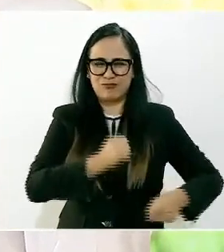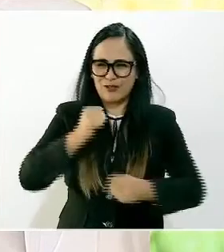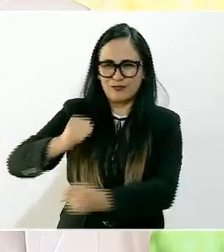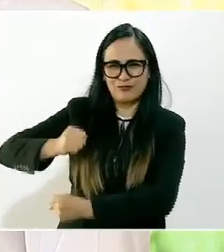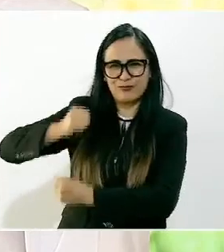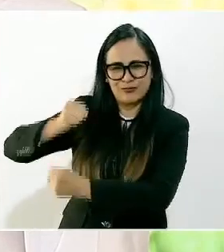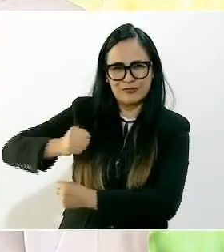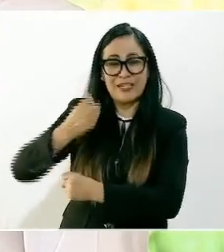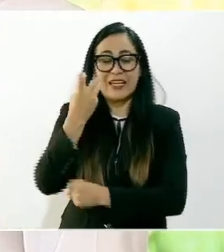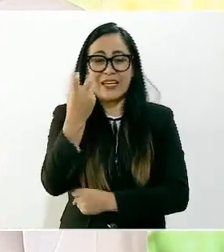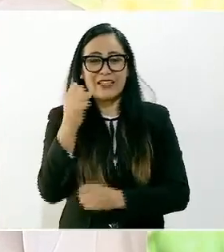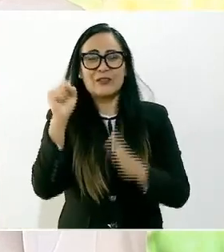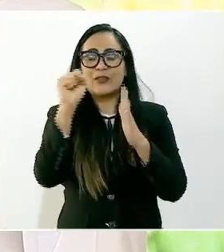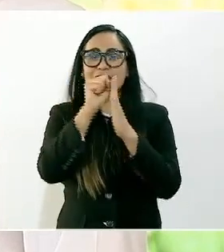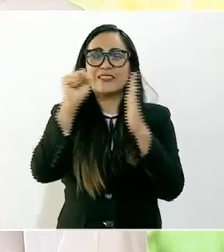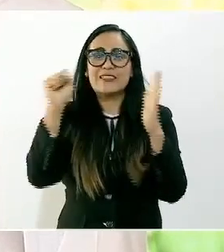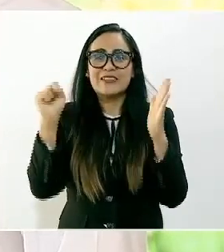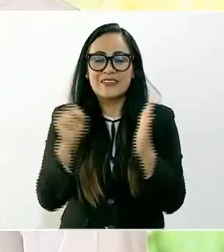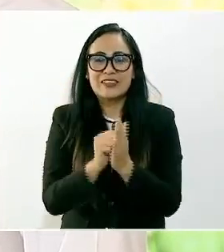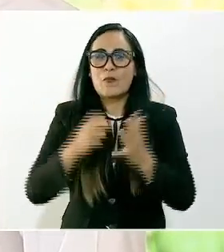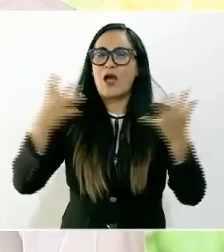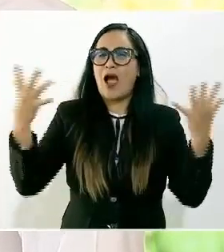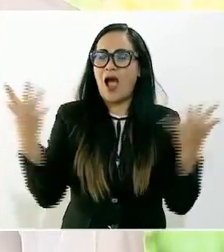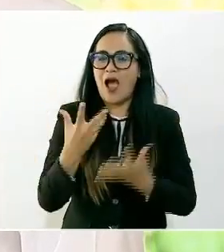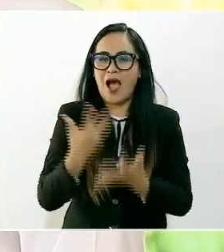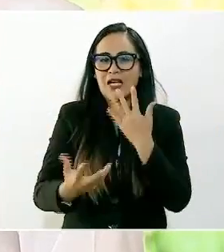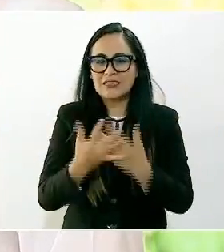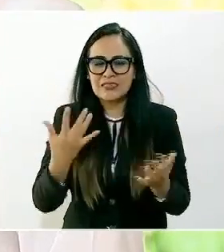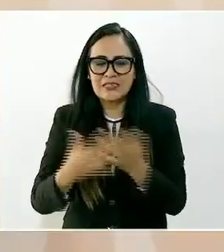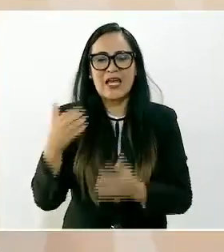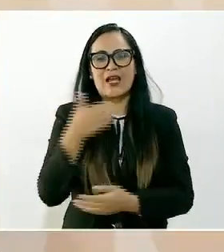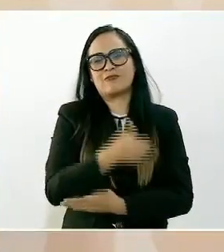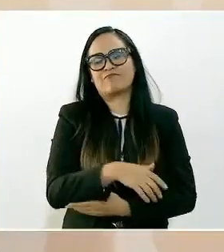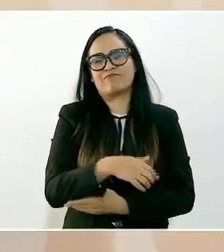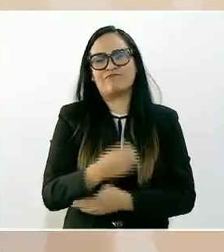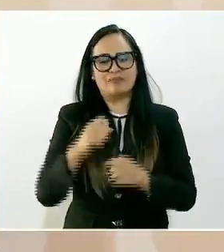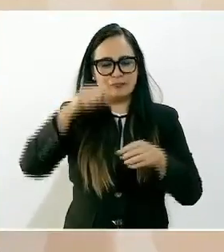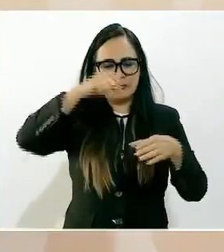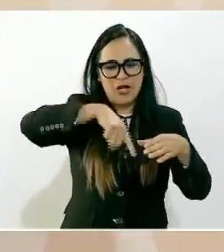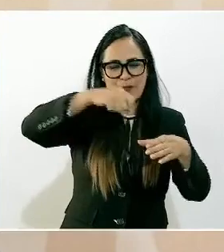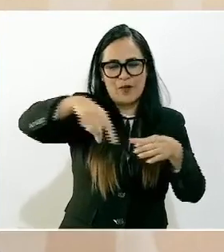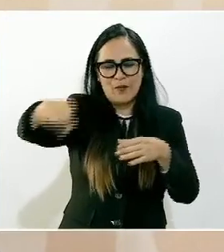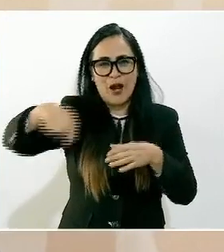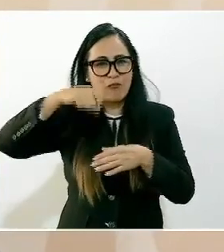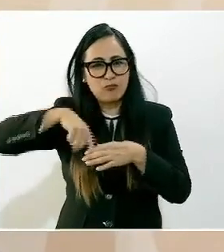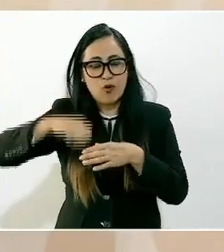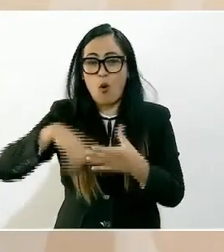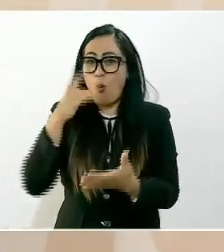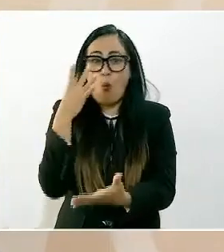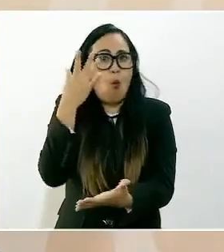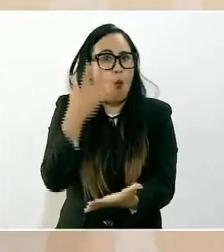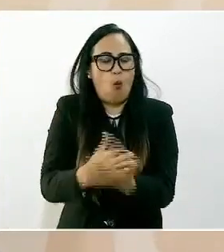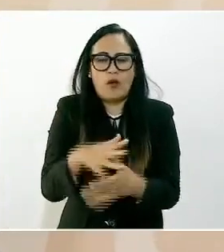un sistema de producción agrícola único, excepcional,